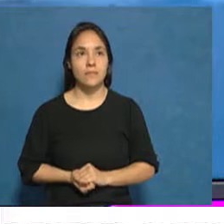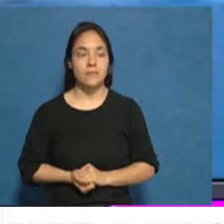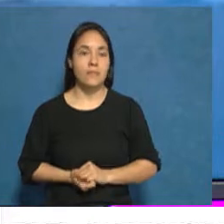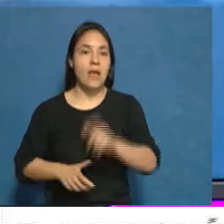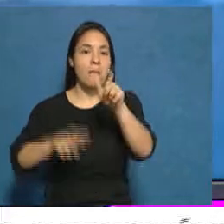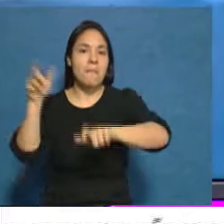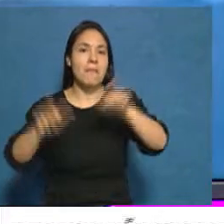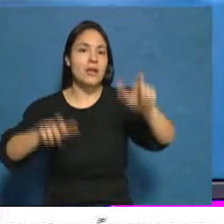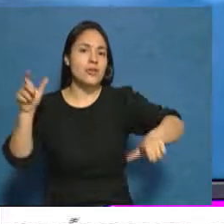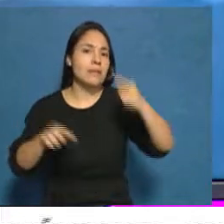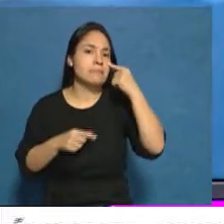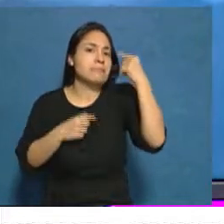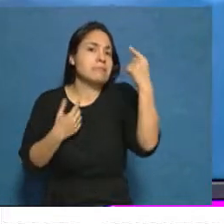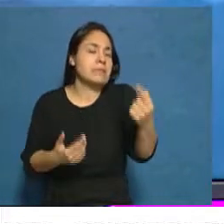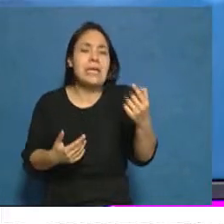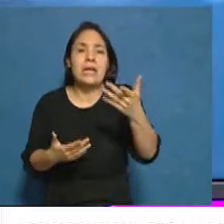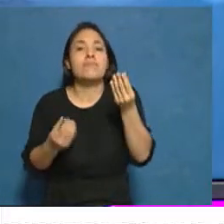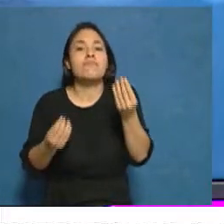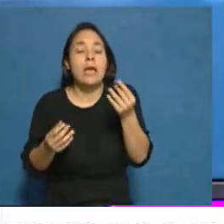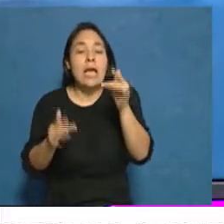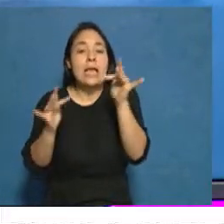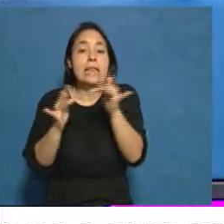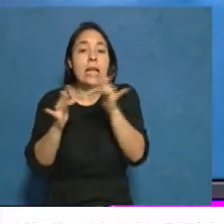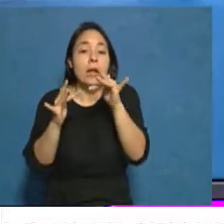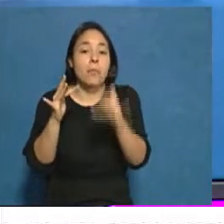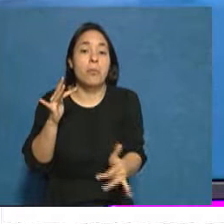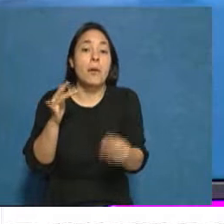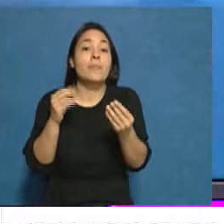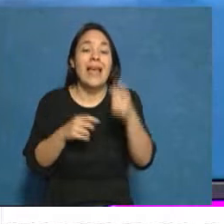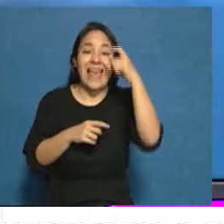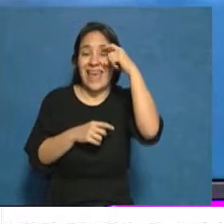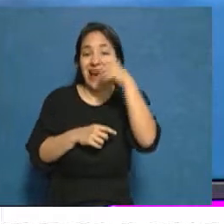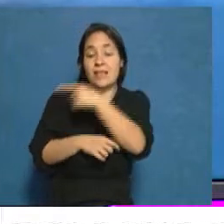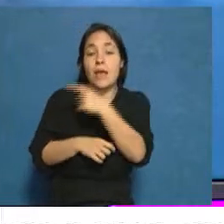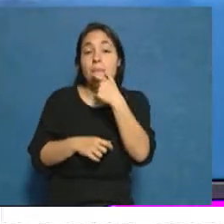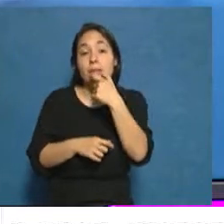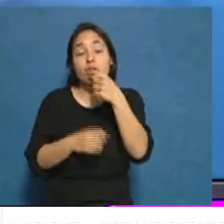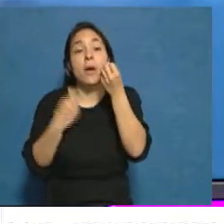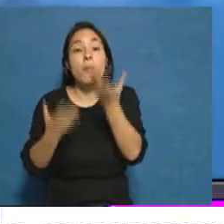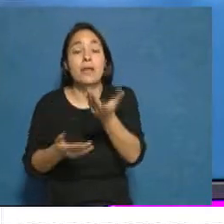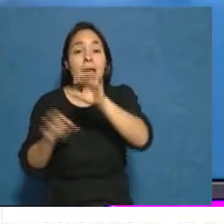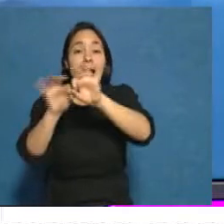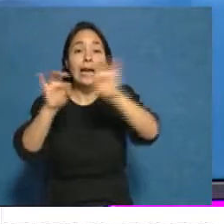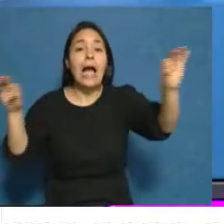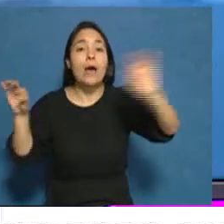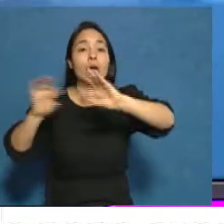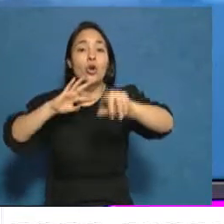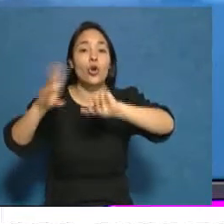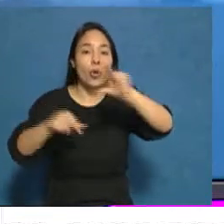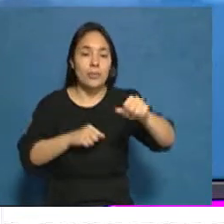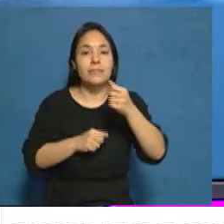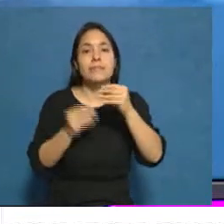Miles de personas se quedaron sin internet en el este provincial por el robo de cables. Walter Gatica nos va a ampliar